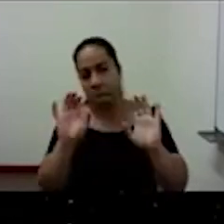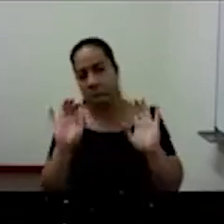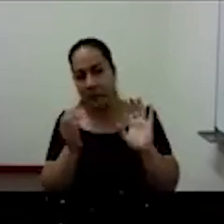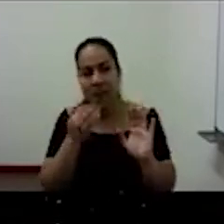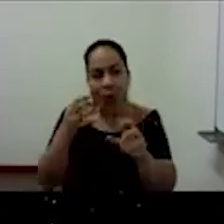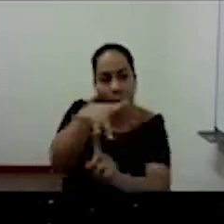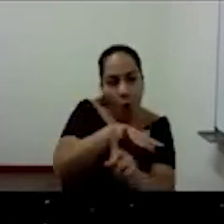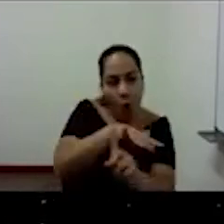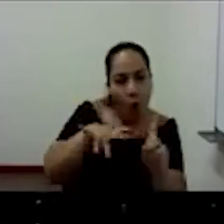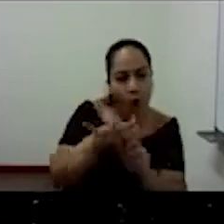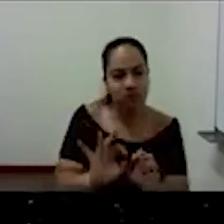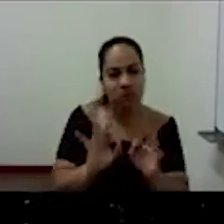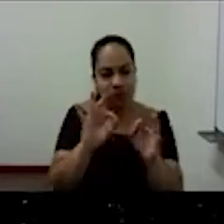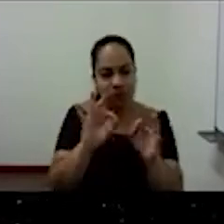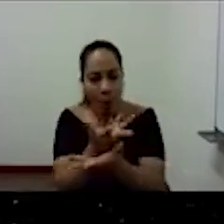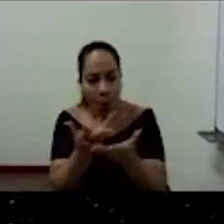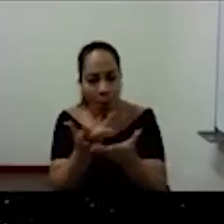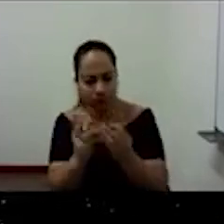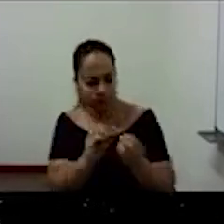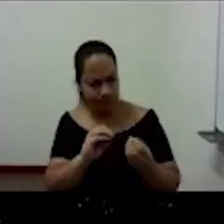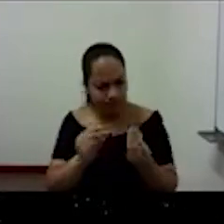concepto una materia de expresión.